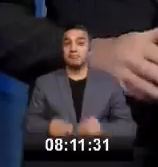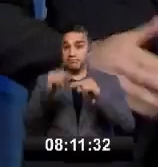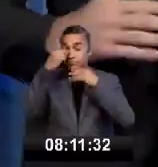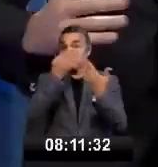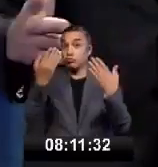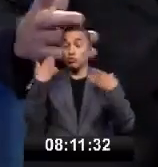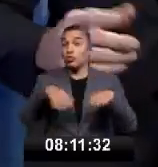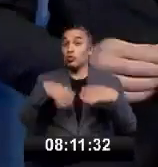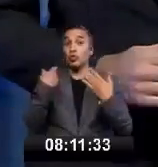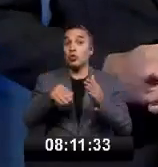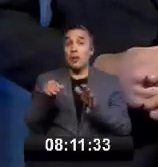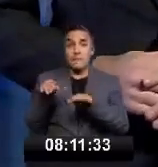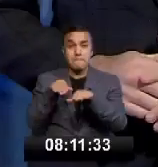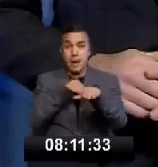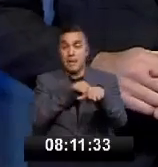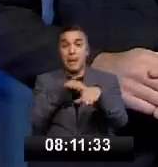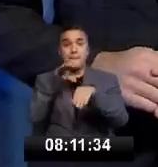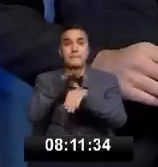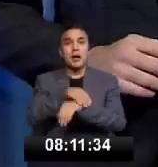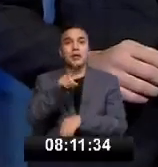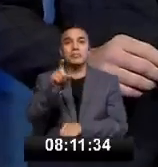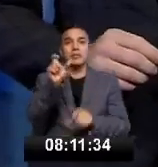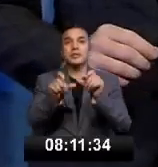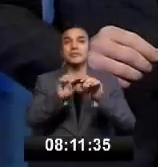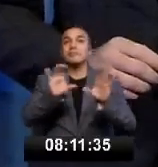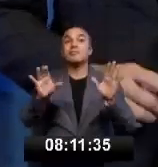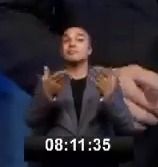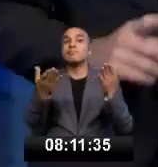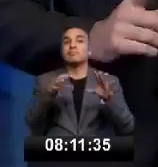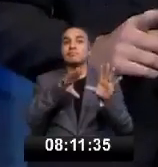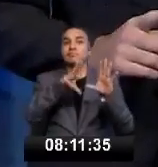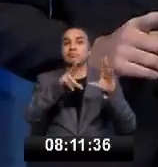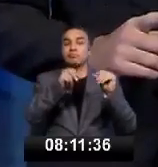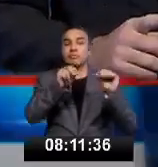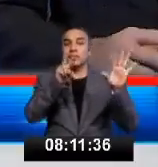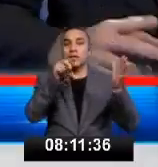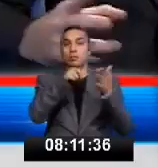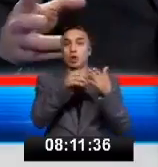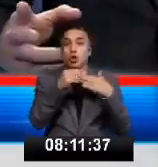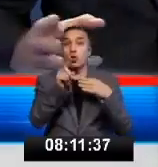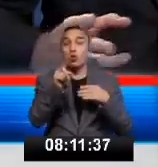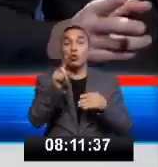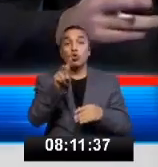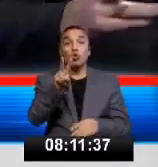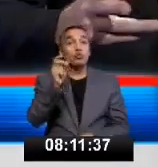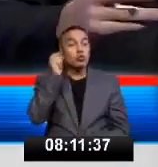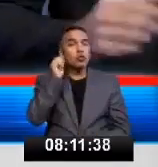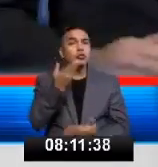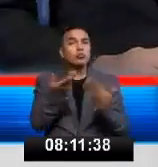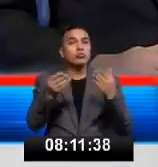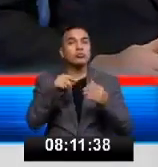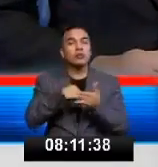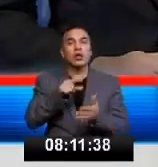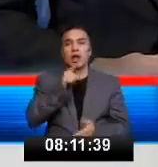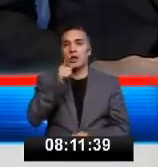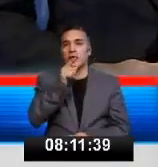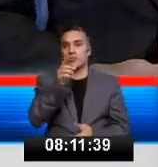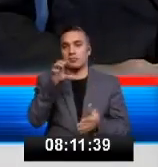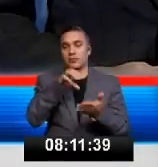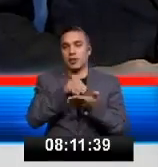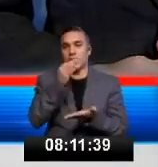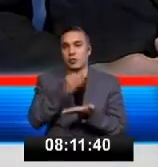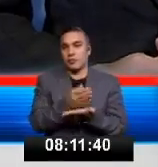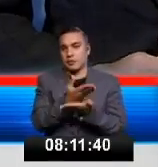Noticias. Tras una intensa persecución, capturaron a los sacapintas que robaron $7,000 a dos mujeres. Esto ocurrió en La Tacunga, provincia de